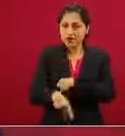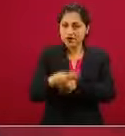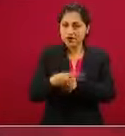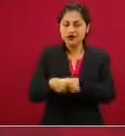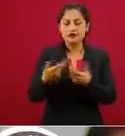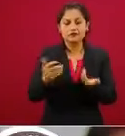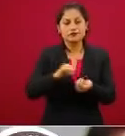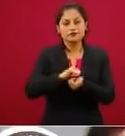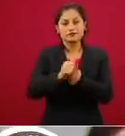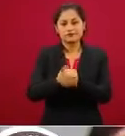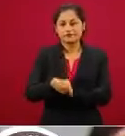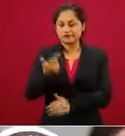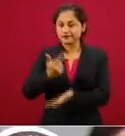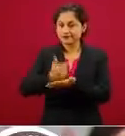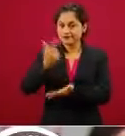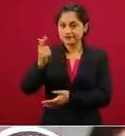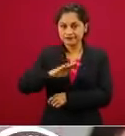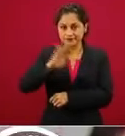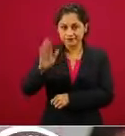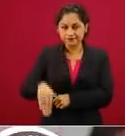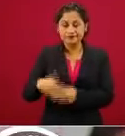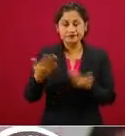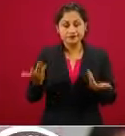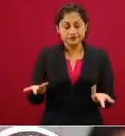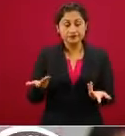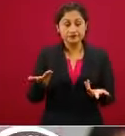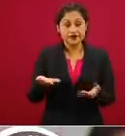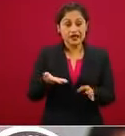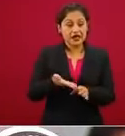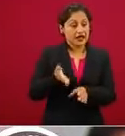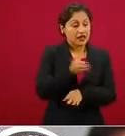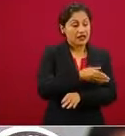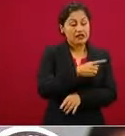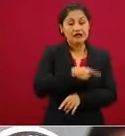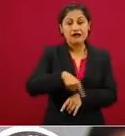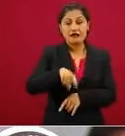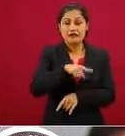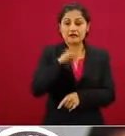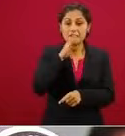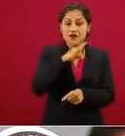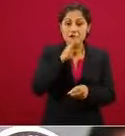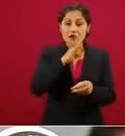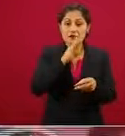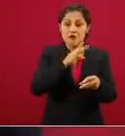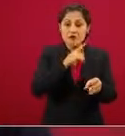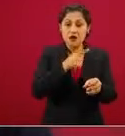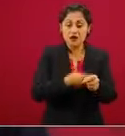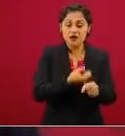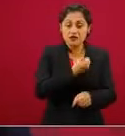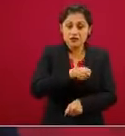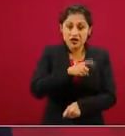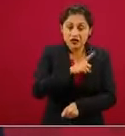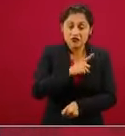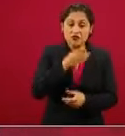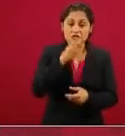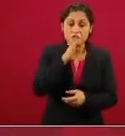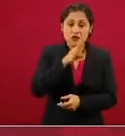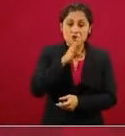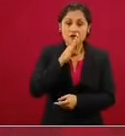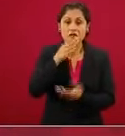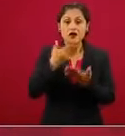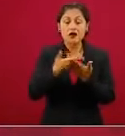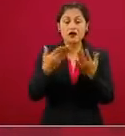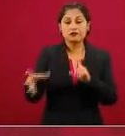de inicio no tendría relación, pues aquí tiene una clara relación y es uno de los mecanismos más por los que las